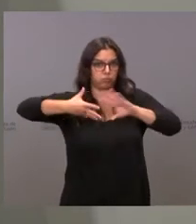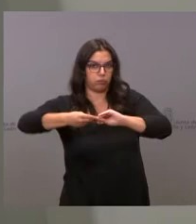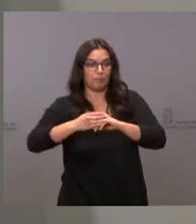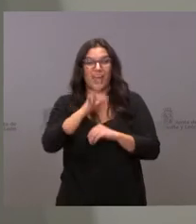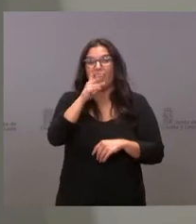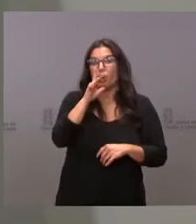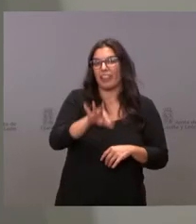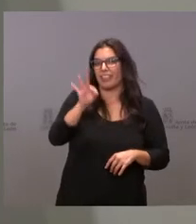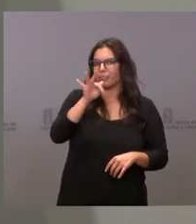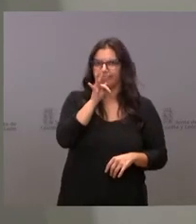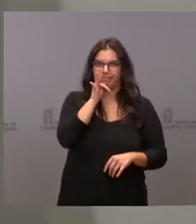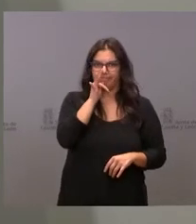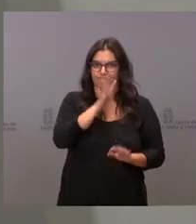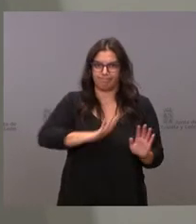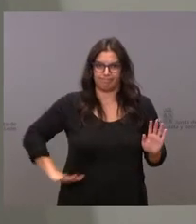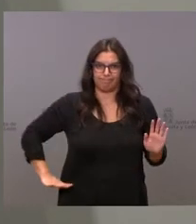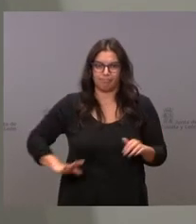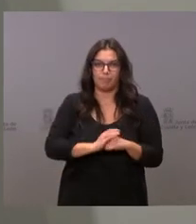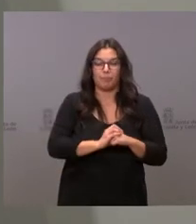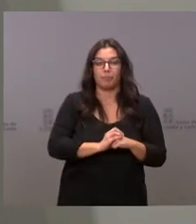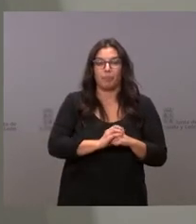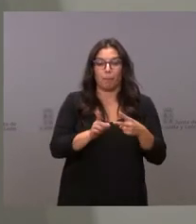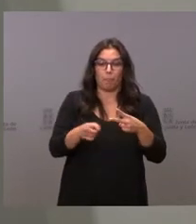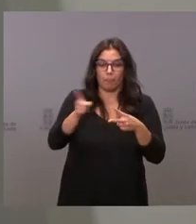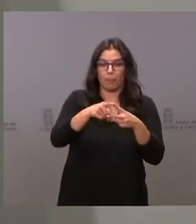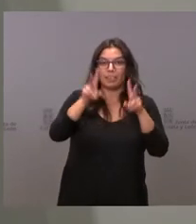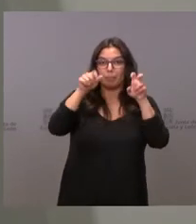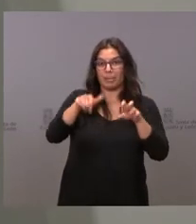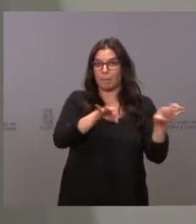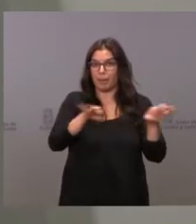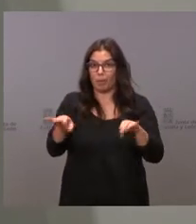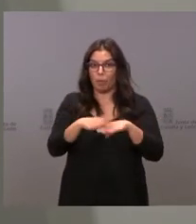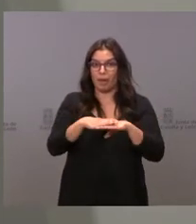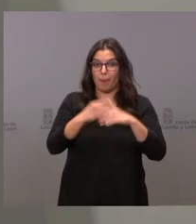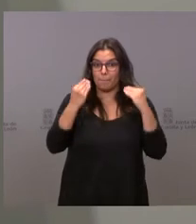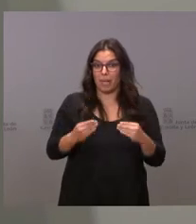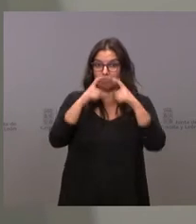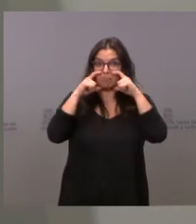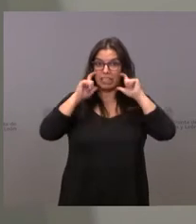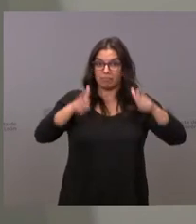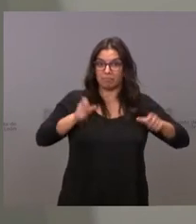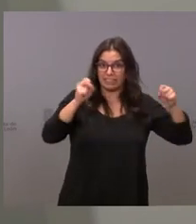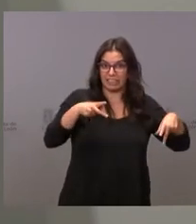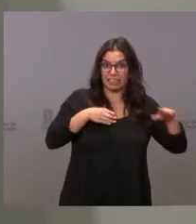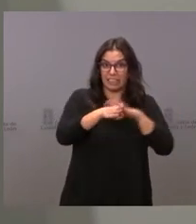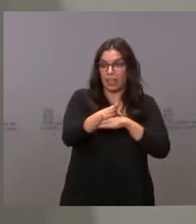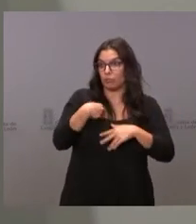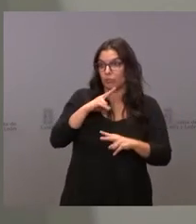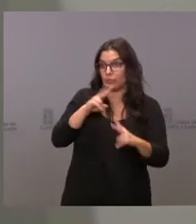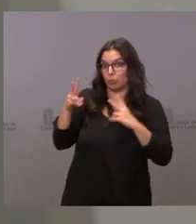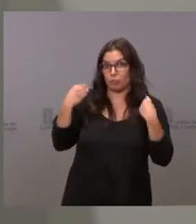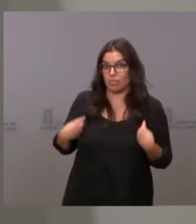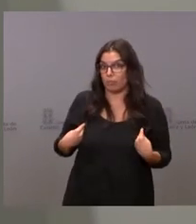a este respecto. Y sobre si estamos preparados o no para quitar las mascarillas en el interior, le contesto exactamente lo